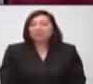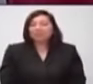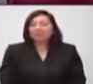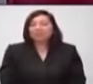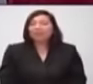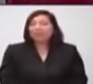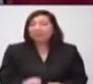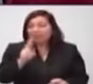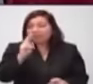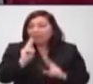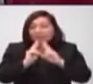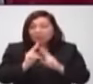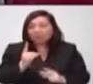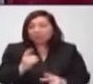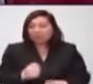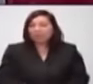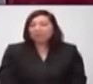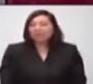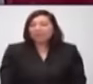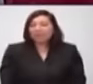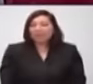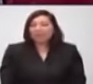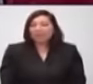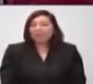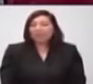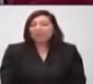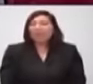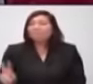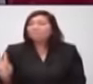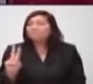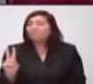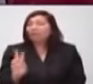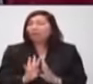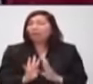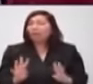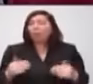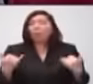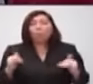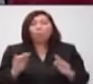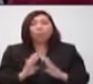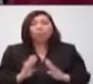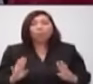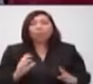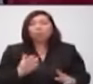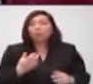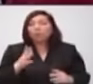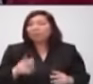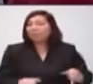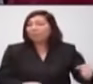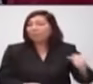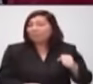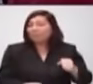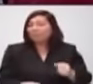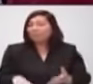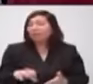y que merecen una respuesta urgente. Las áreas verdes, las áreas recreacionales son un derecho.